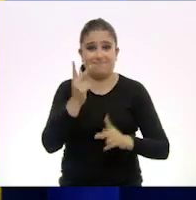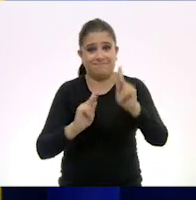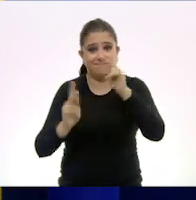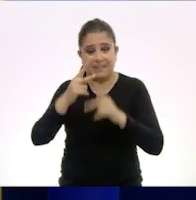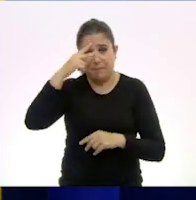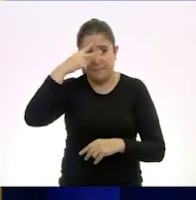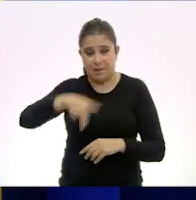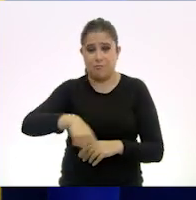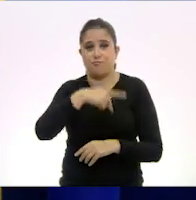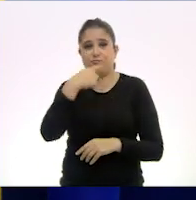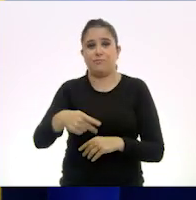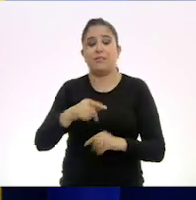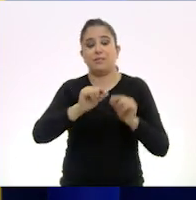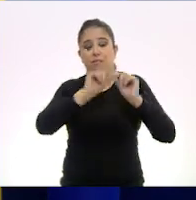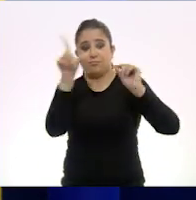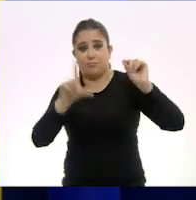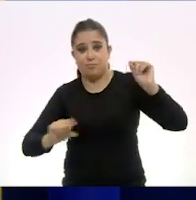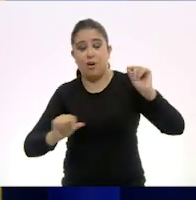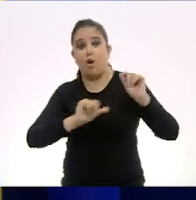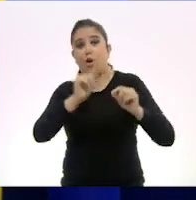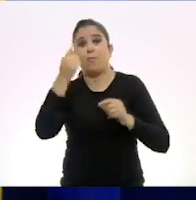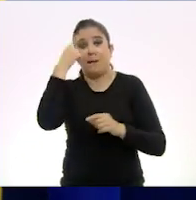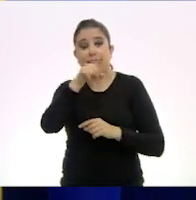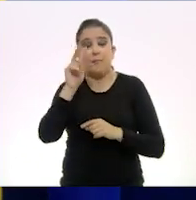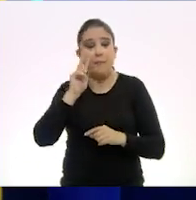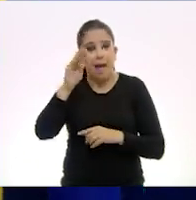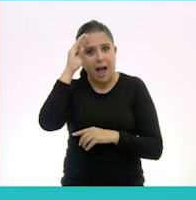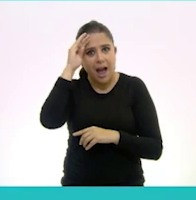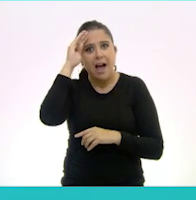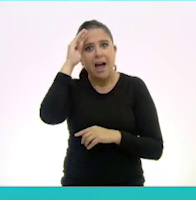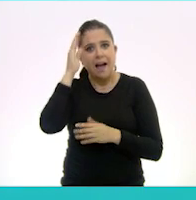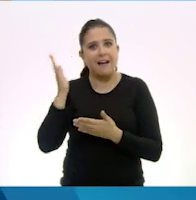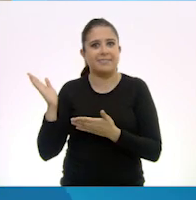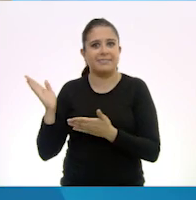México y otros datos que te harán reflexionar.